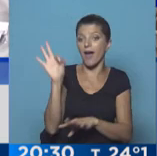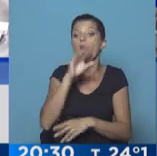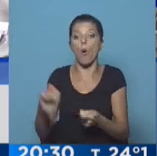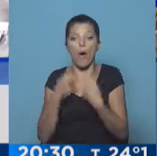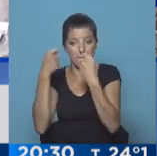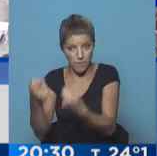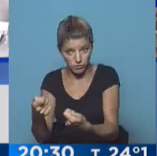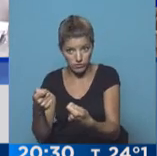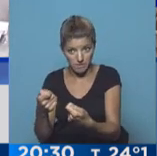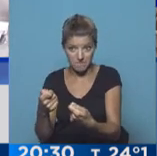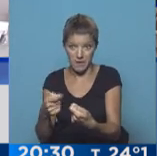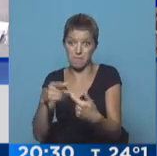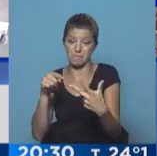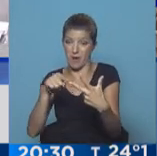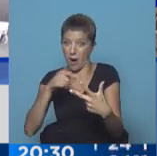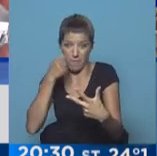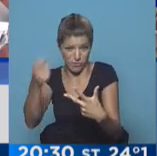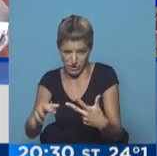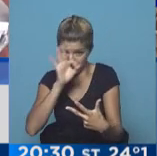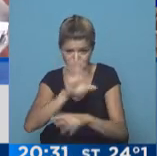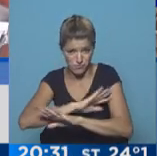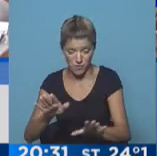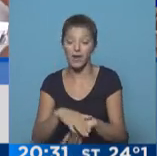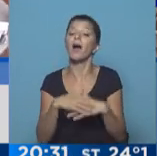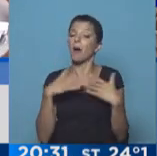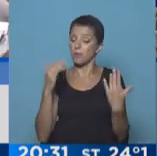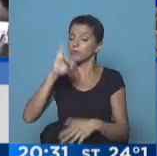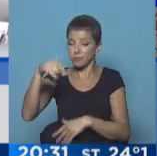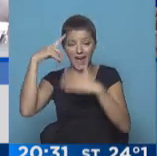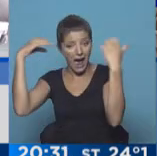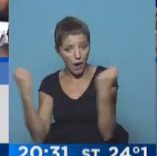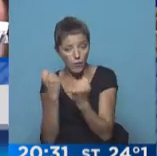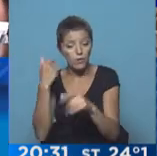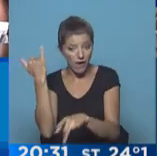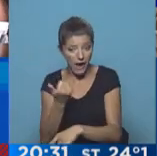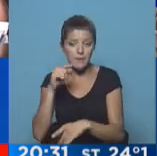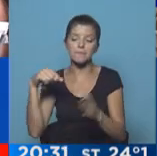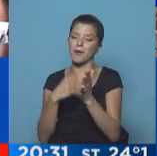va a votar a favor. Por eso, acuerdo hay, pero gobierno todavía no.